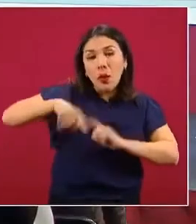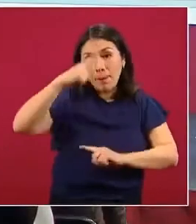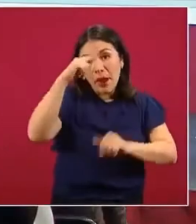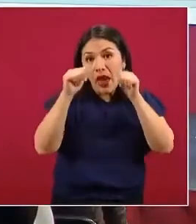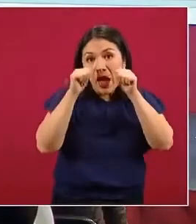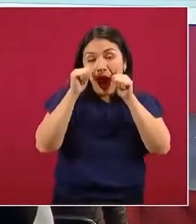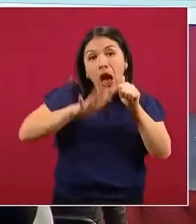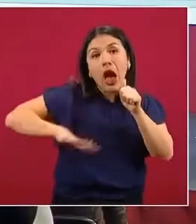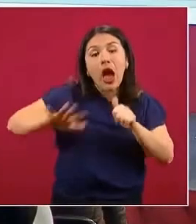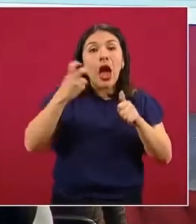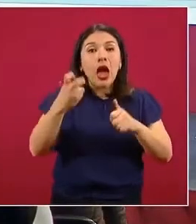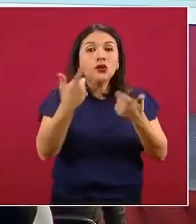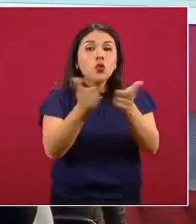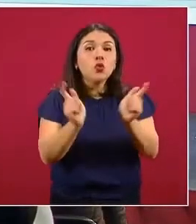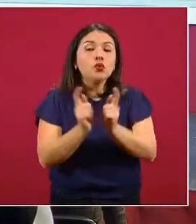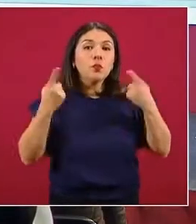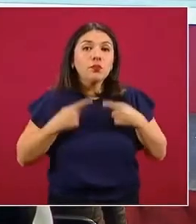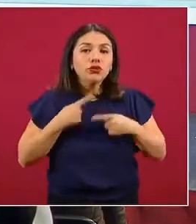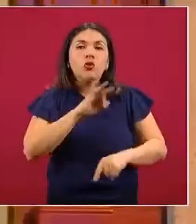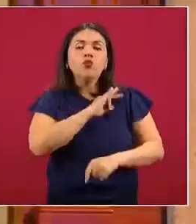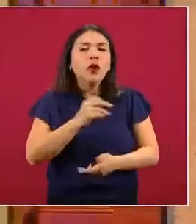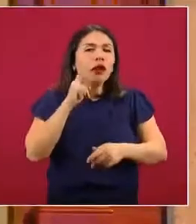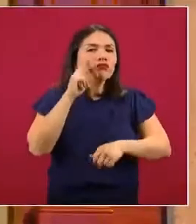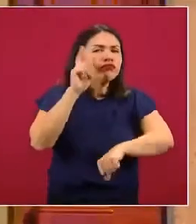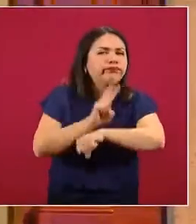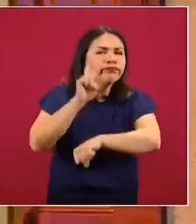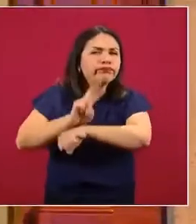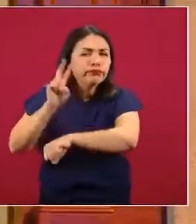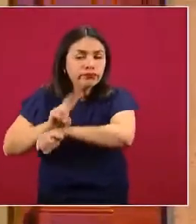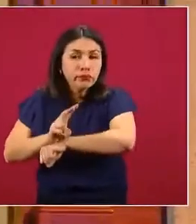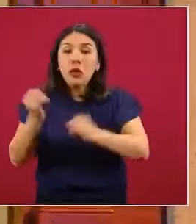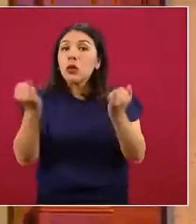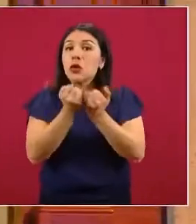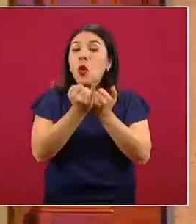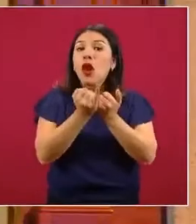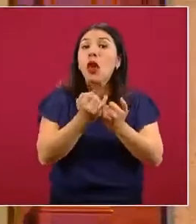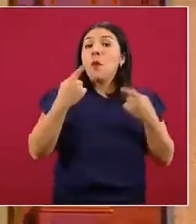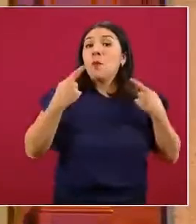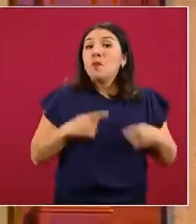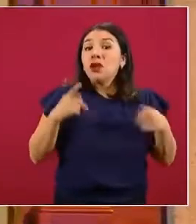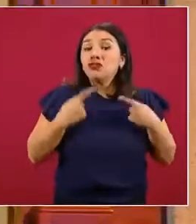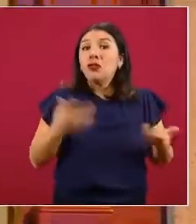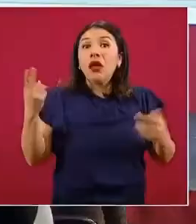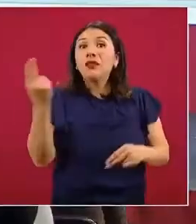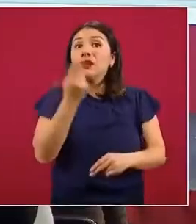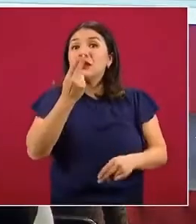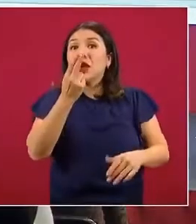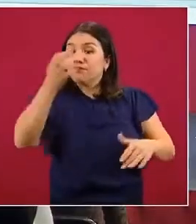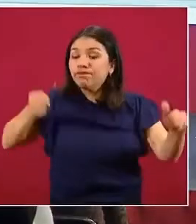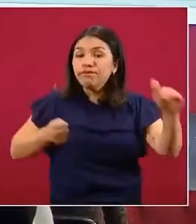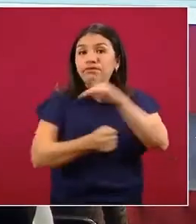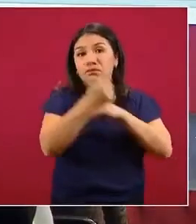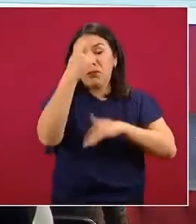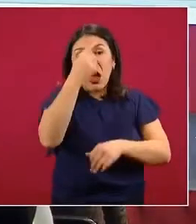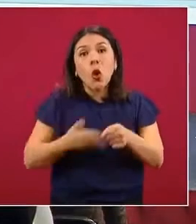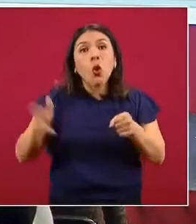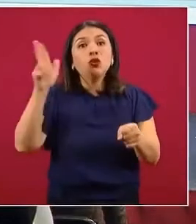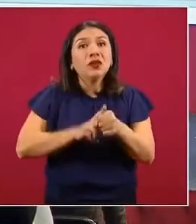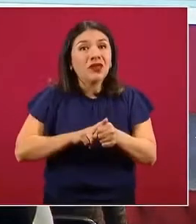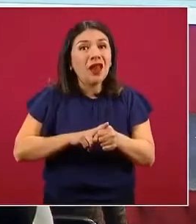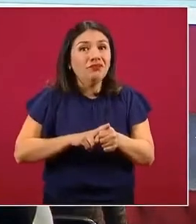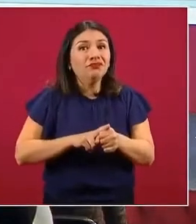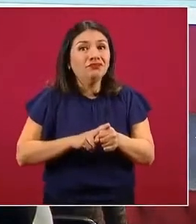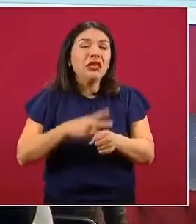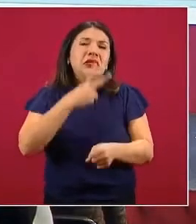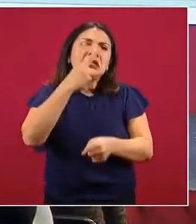atender a este grupo de personas y poder darles un seguimiento. Ni qué decir de las que tuvieron que ser ingresadas a una unidad